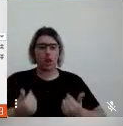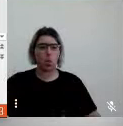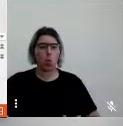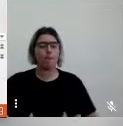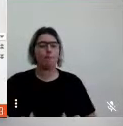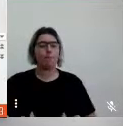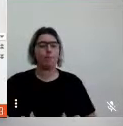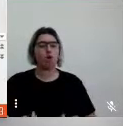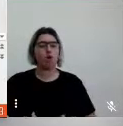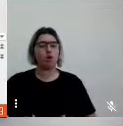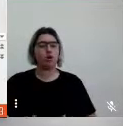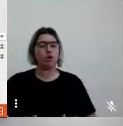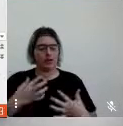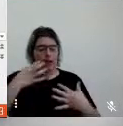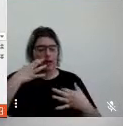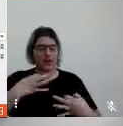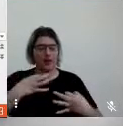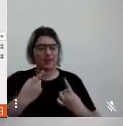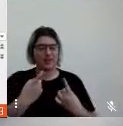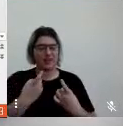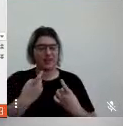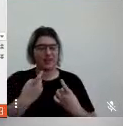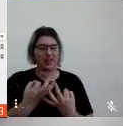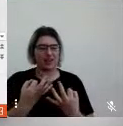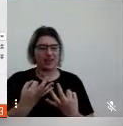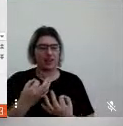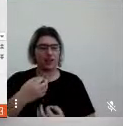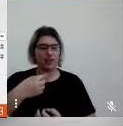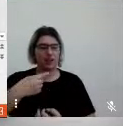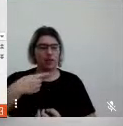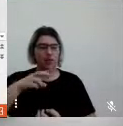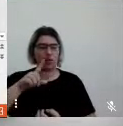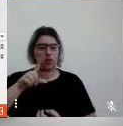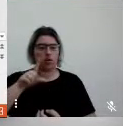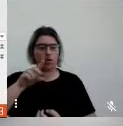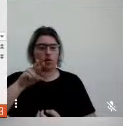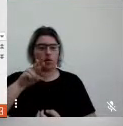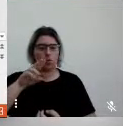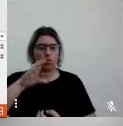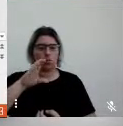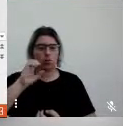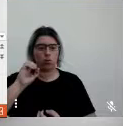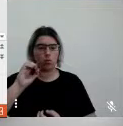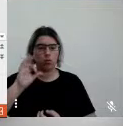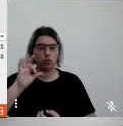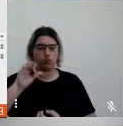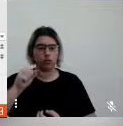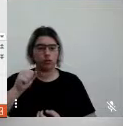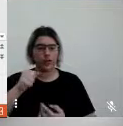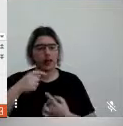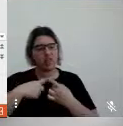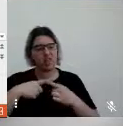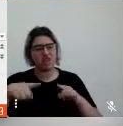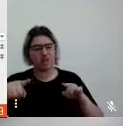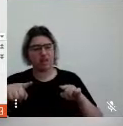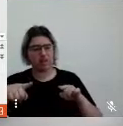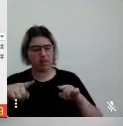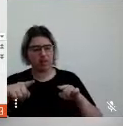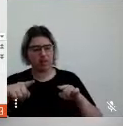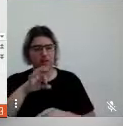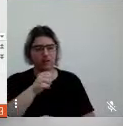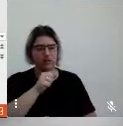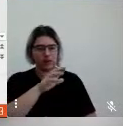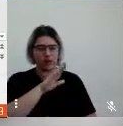mente realmente lo que necesita es glucosa, ¿vale? Pero sí, glucosa no es lo mismo el que cerebro. sacarosa, es muy diferente,